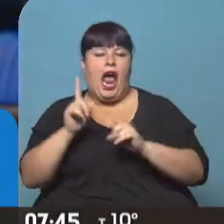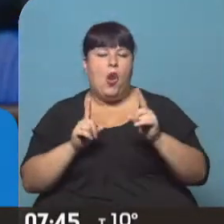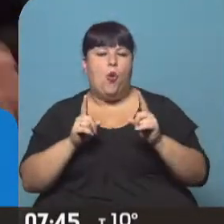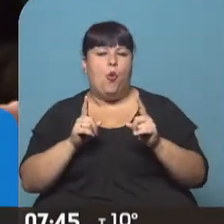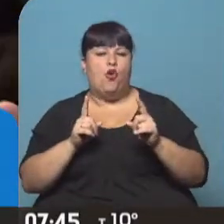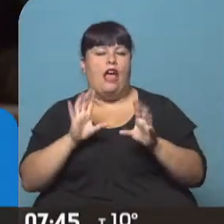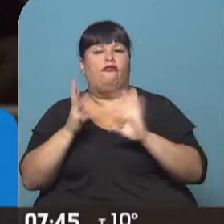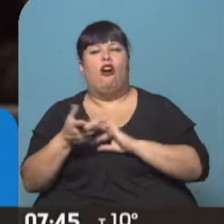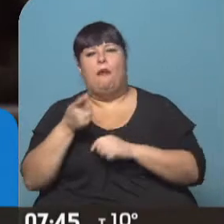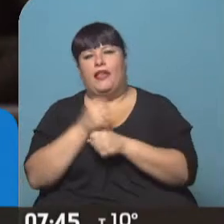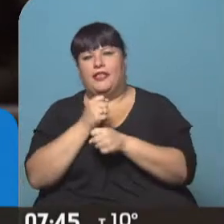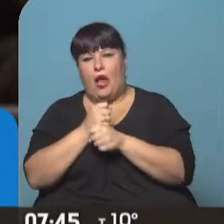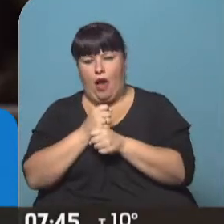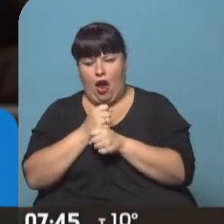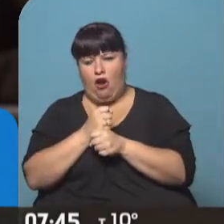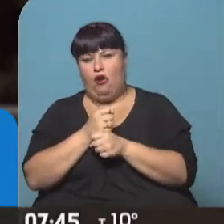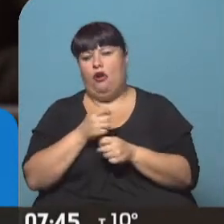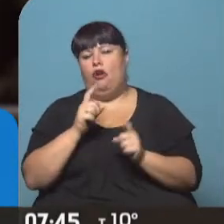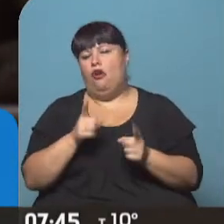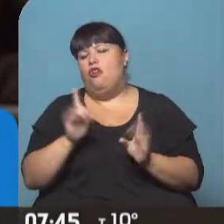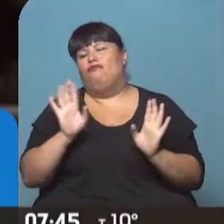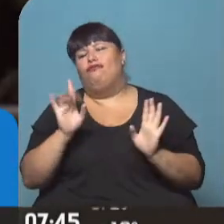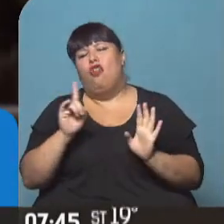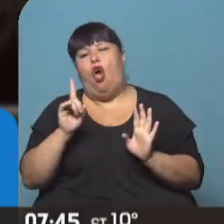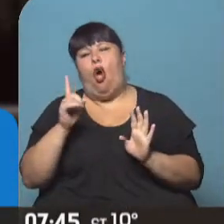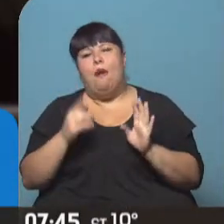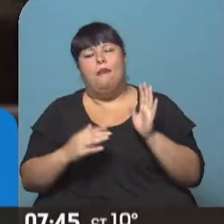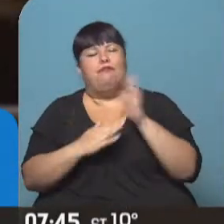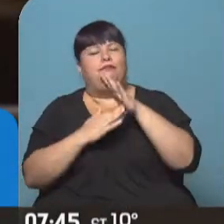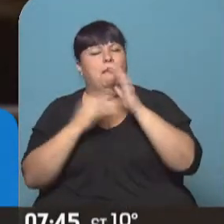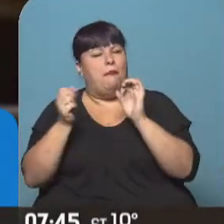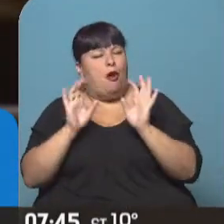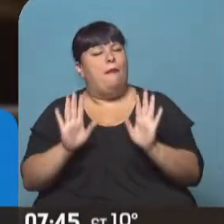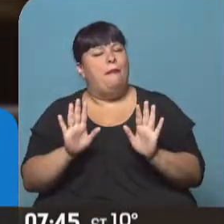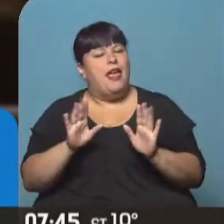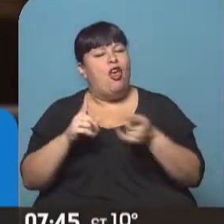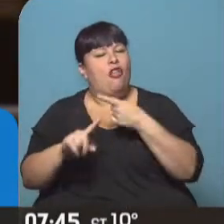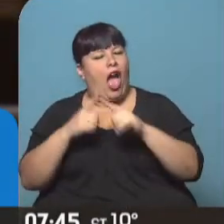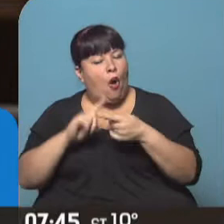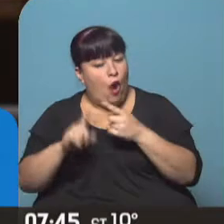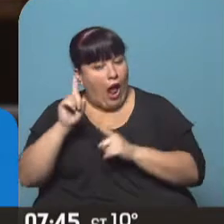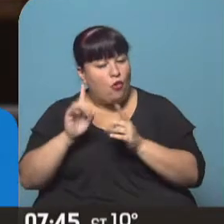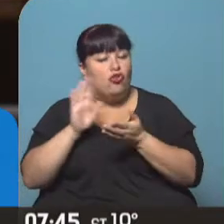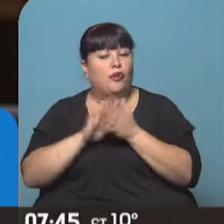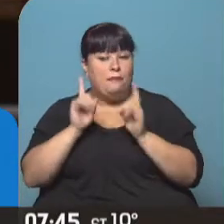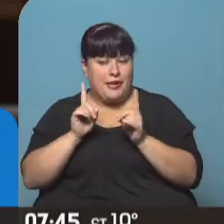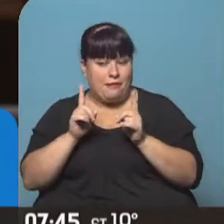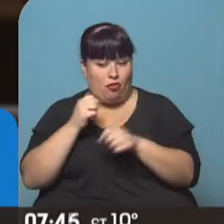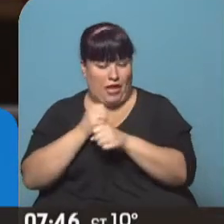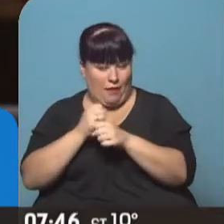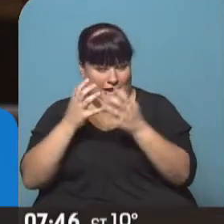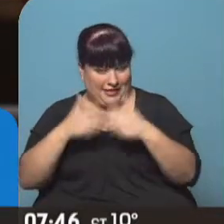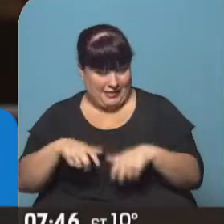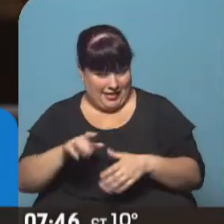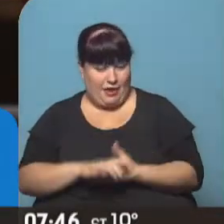las funciones y de los, no diría yo que de los principios, pero de los acuerdos bajo los cuales está funcionando el